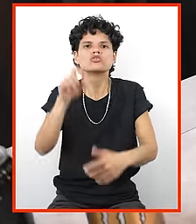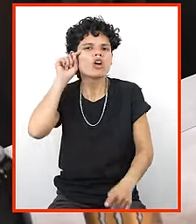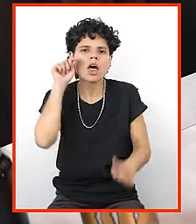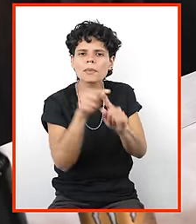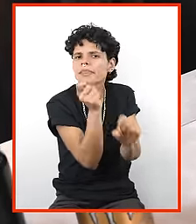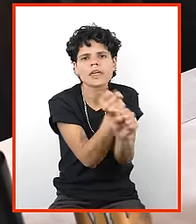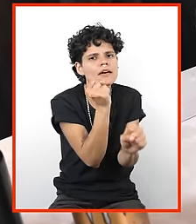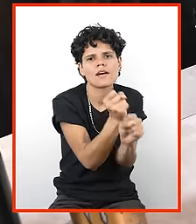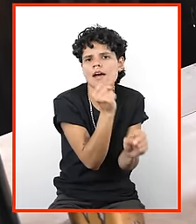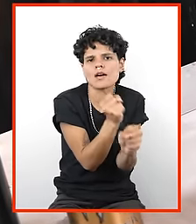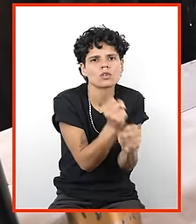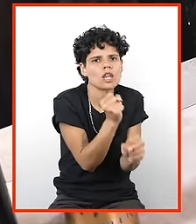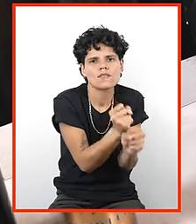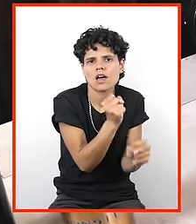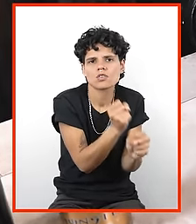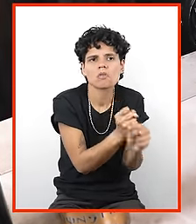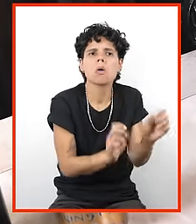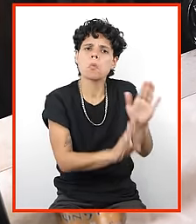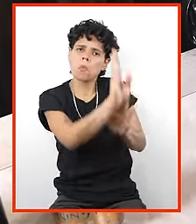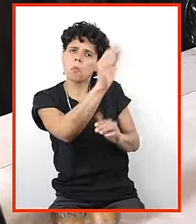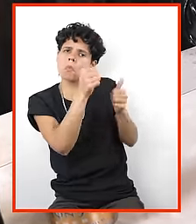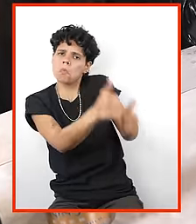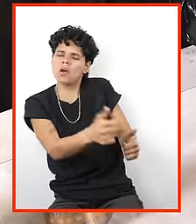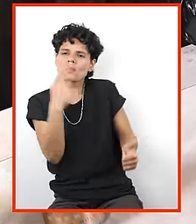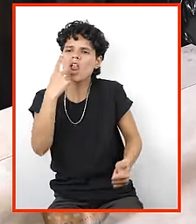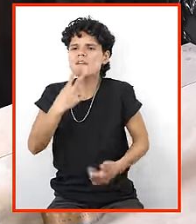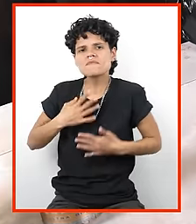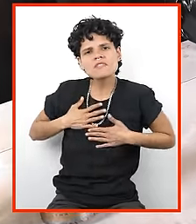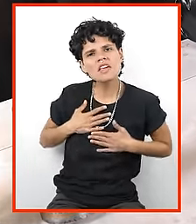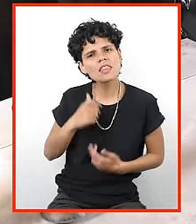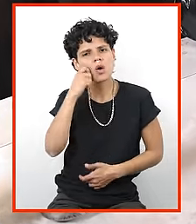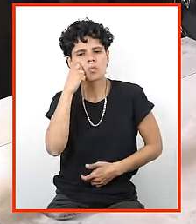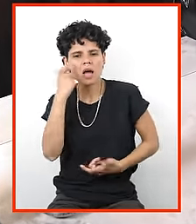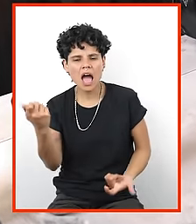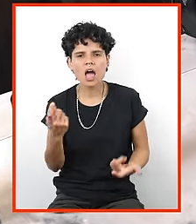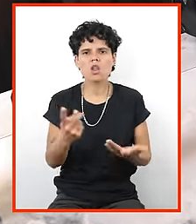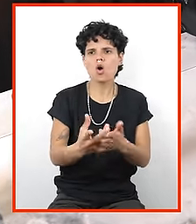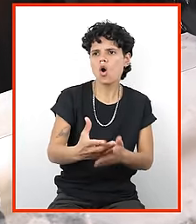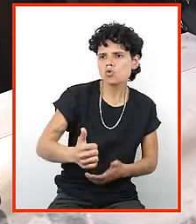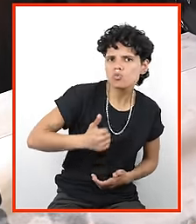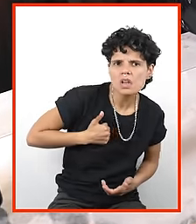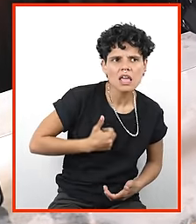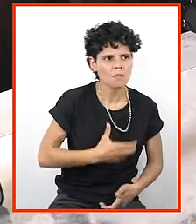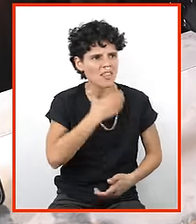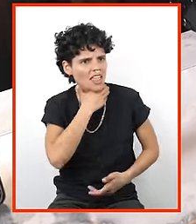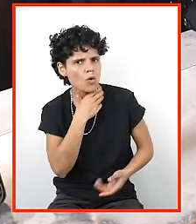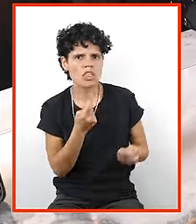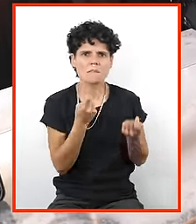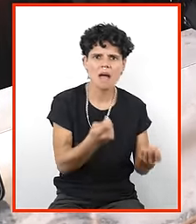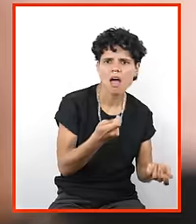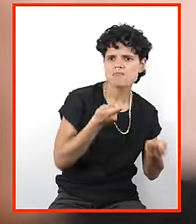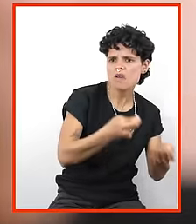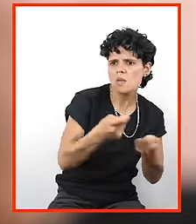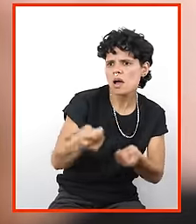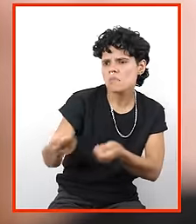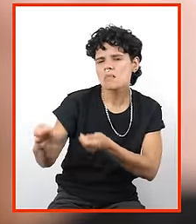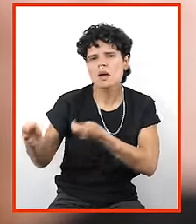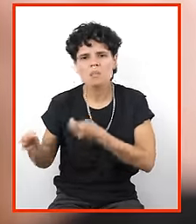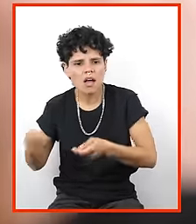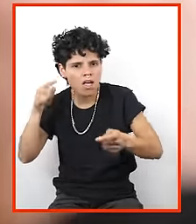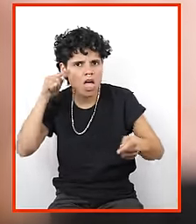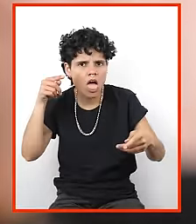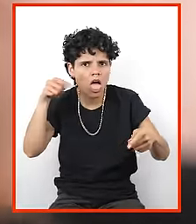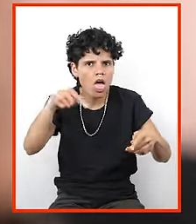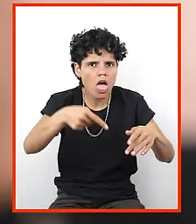vivir, ¿cachai? No solo laboralmente. Sí, o no solo cumplir con puta la deuda y que la weá hay que pagar, que weón, eso,